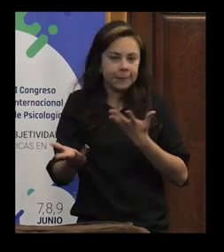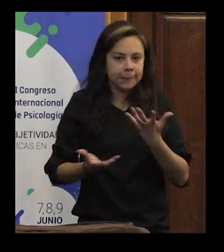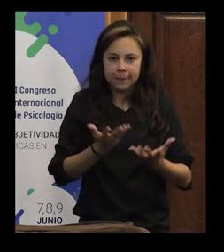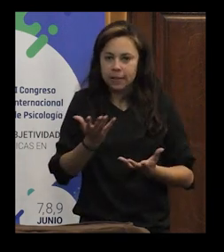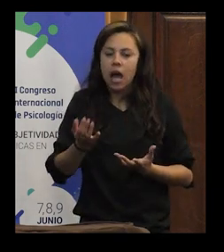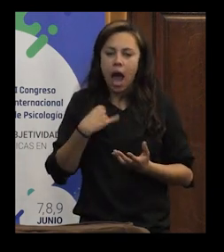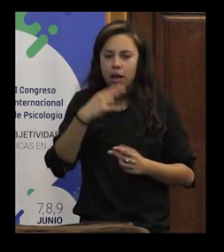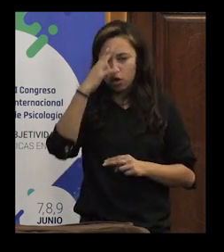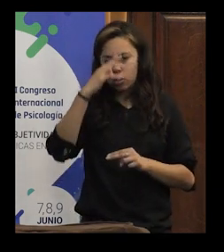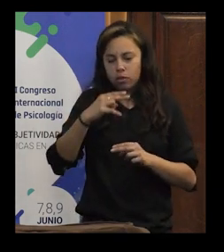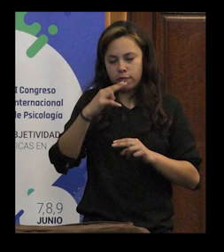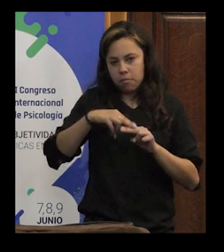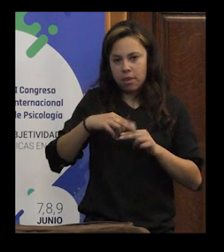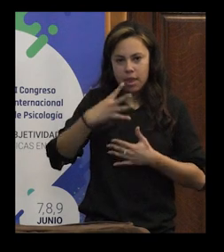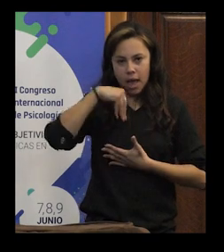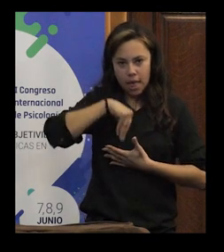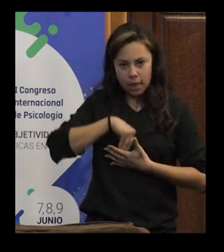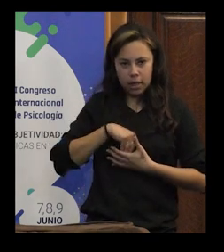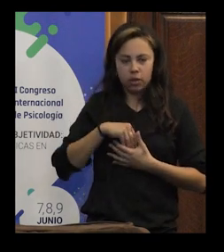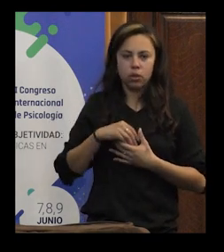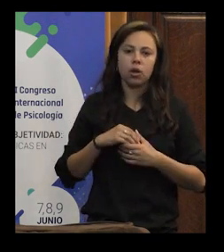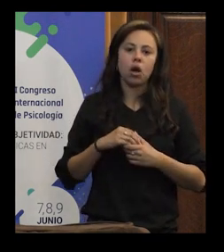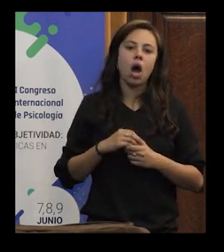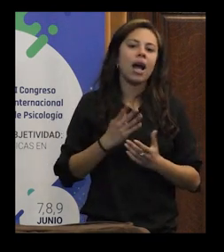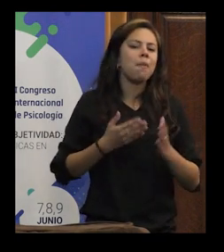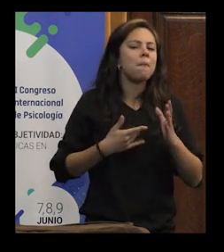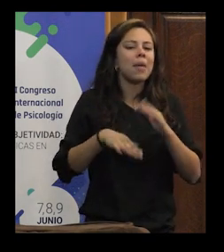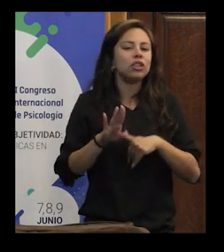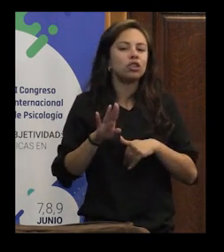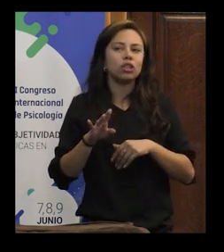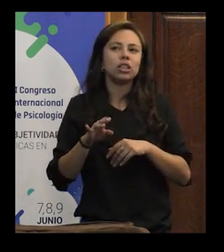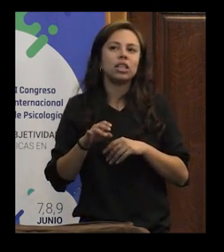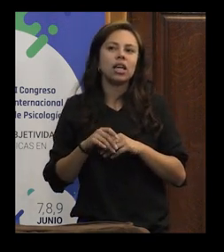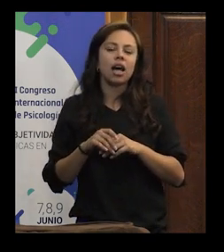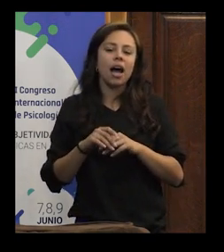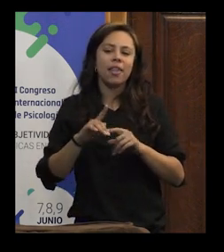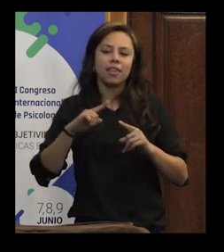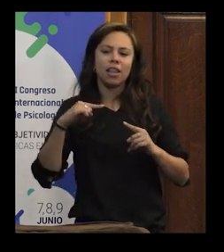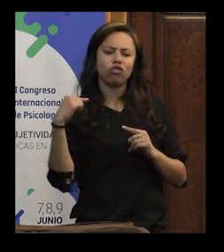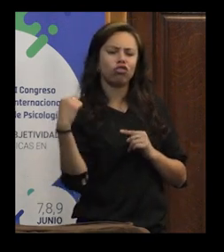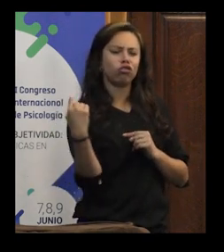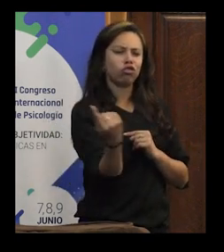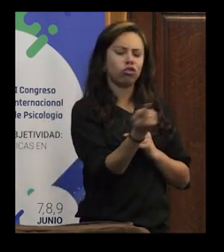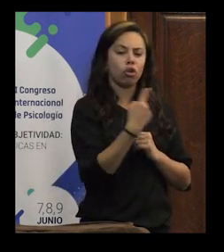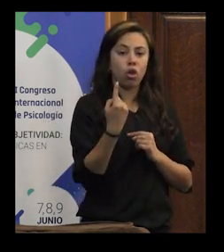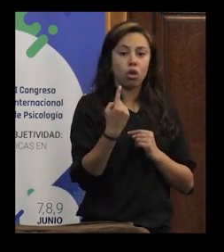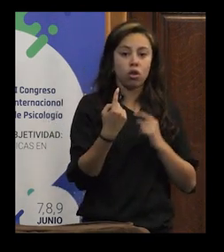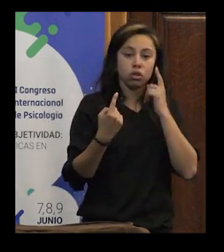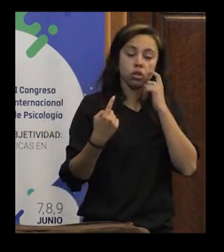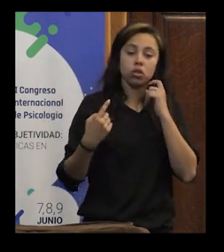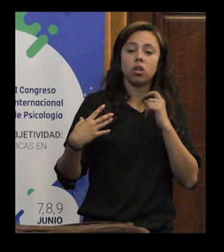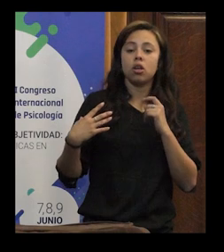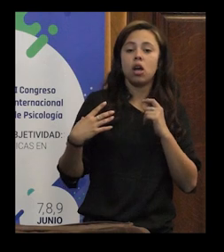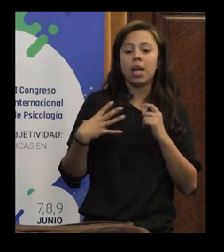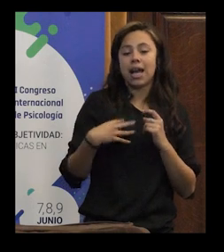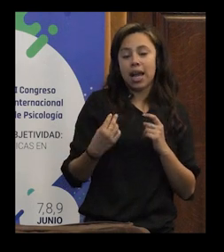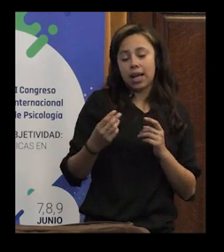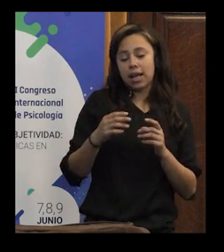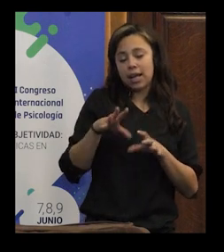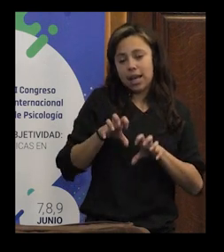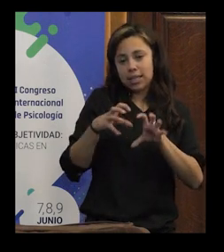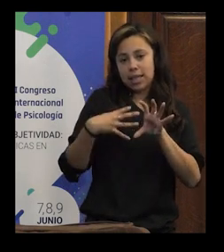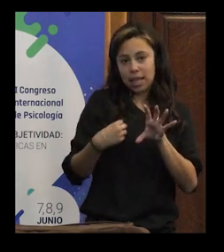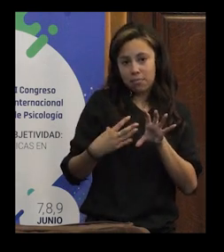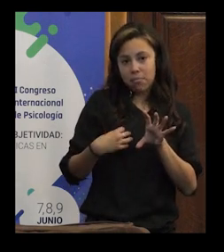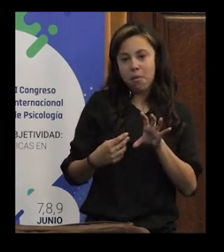solo entre 5 y 10% de todos los cánceres de mama son hereditarios,